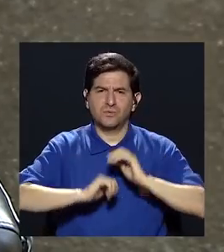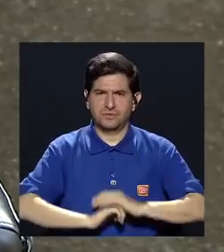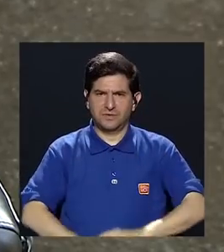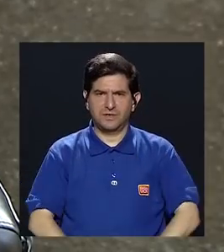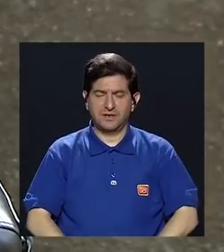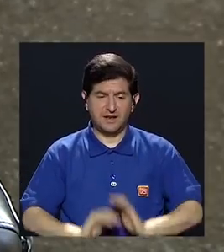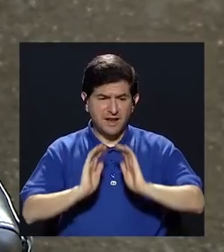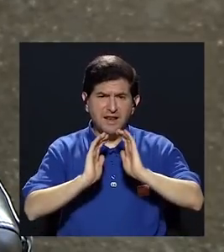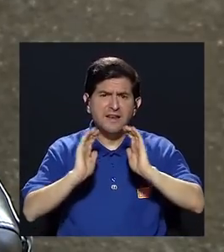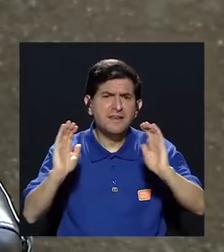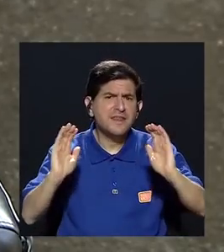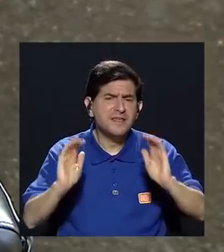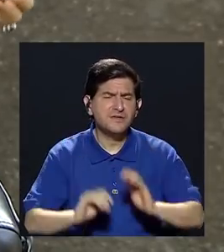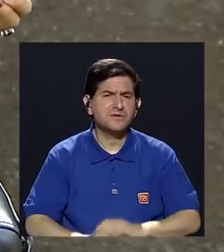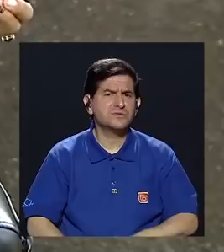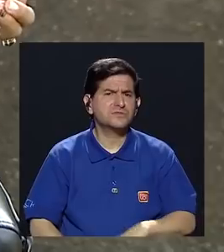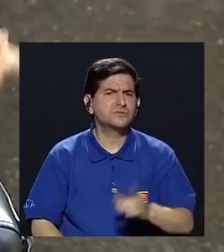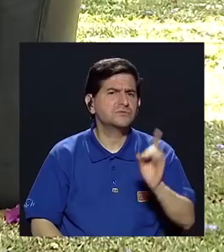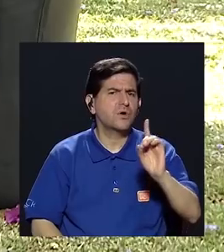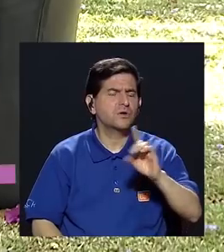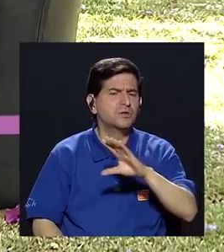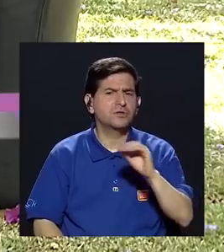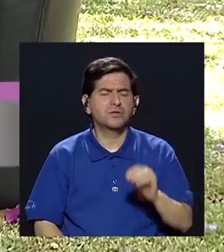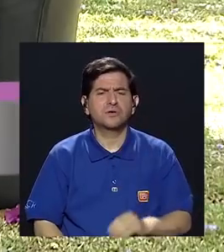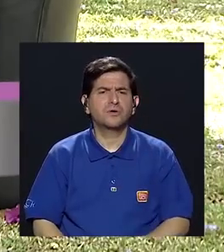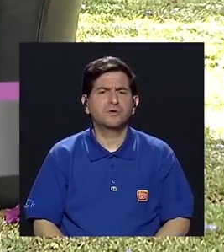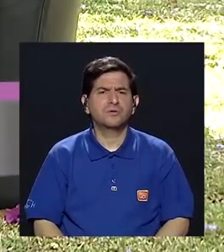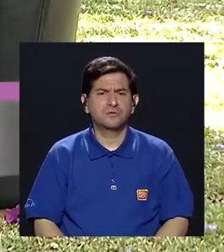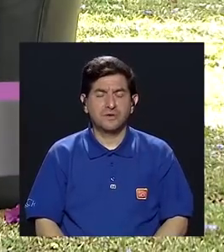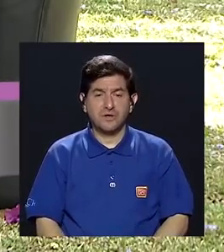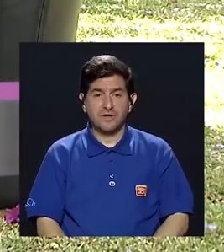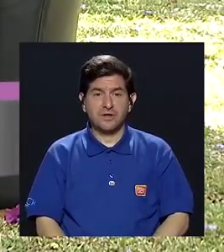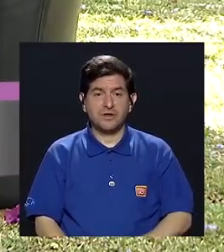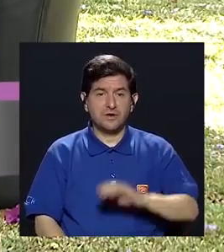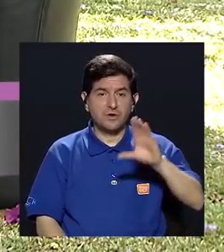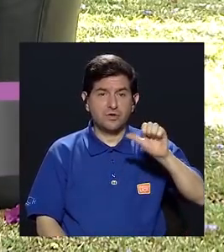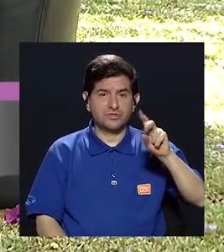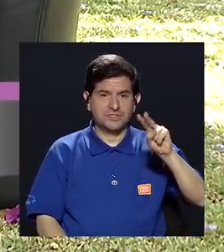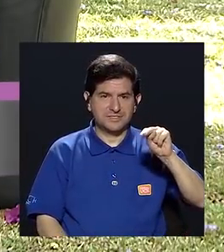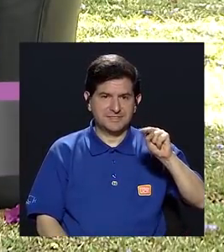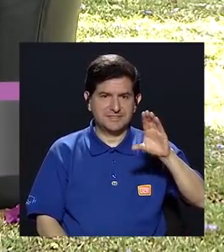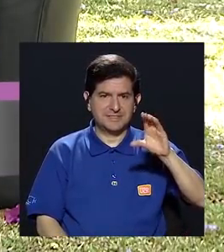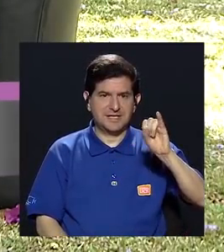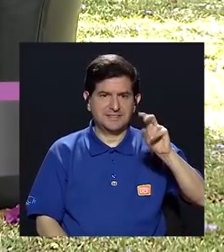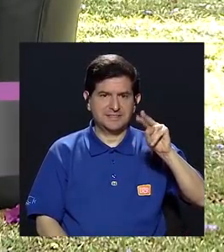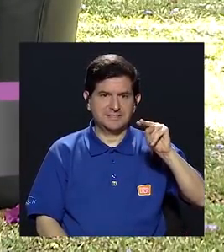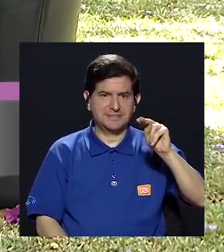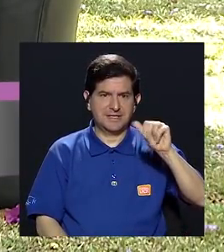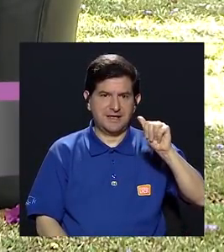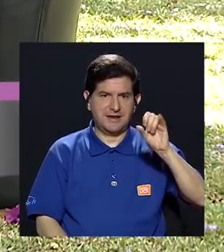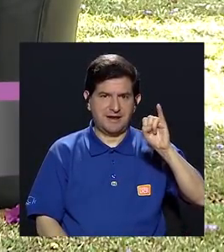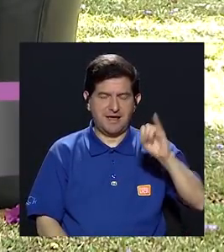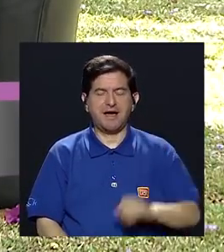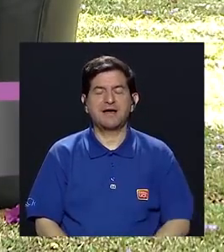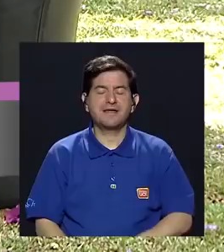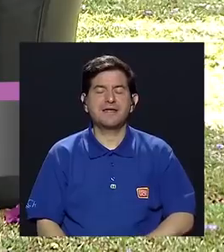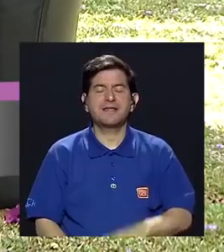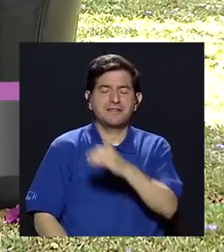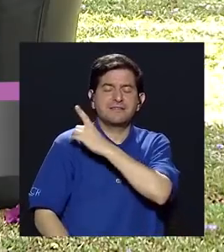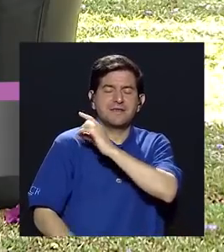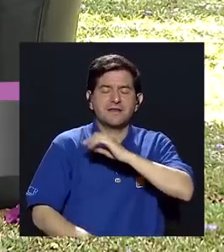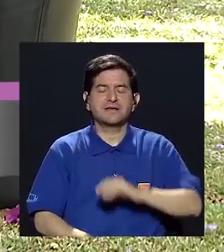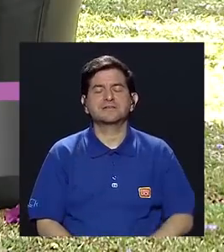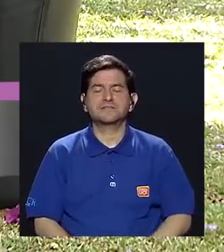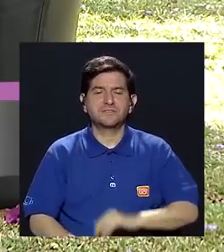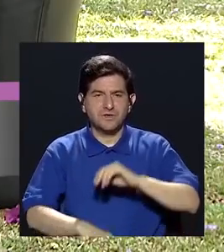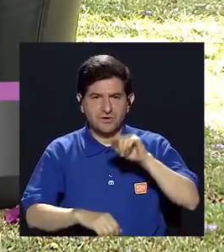¿El niños en...? Nosotros, los en Sinai, son... la Dirección Nacional de Sinai es